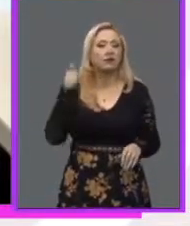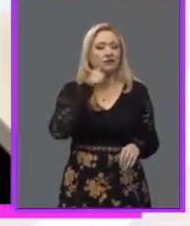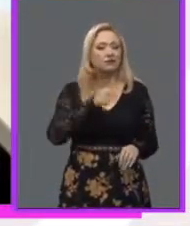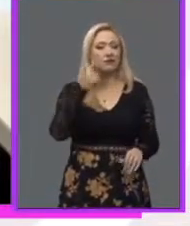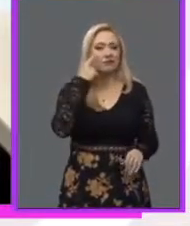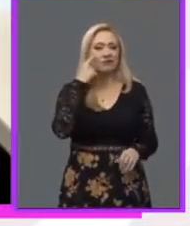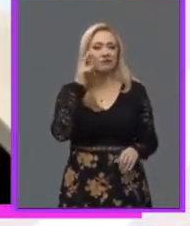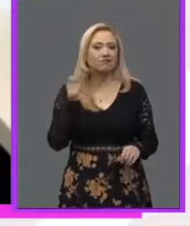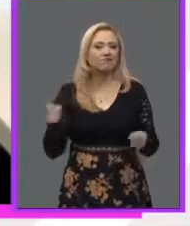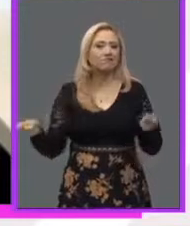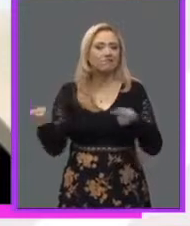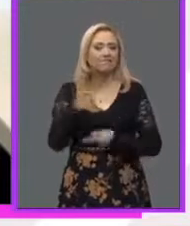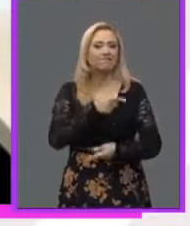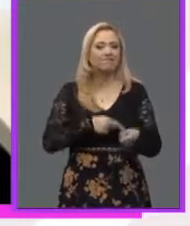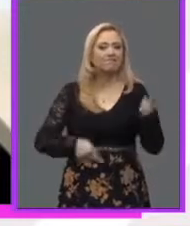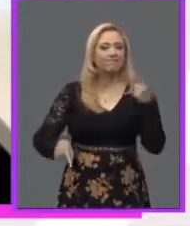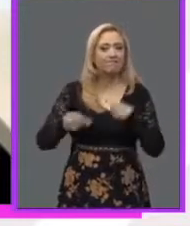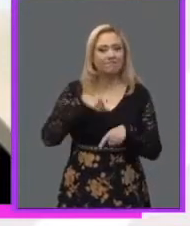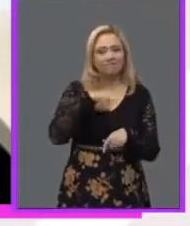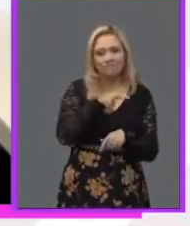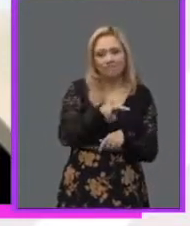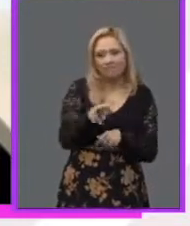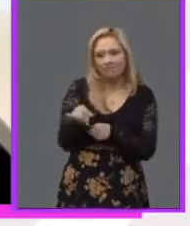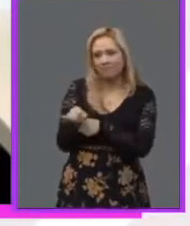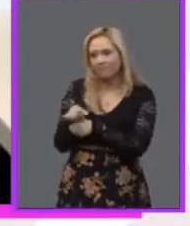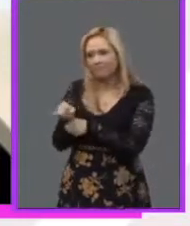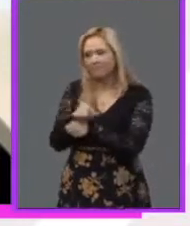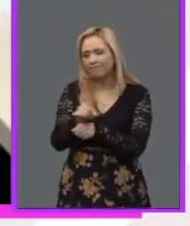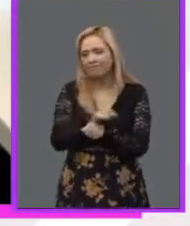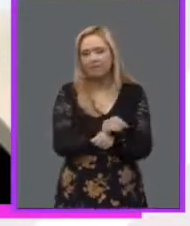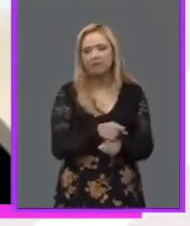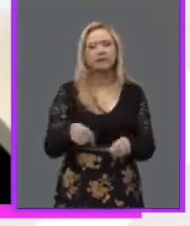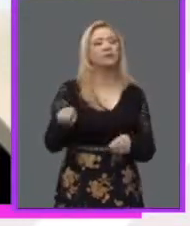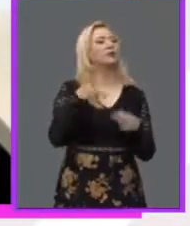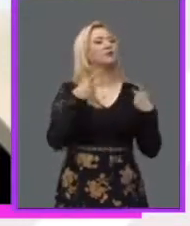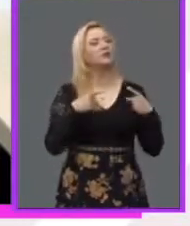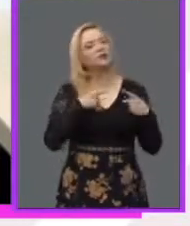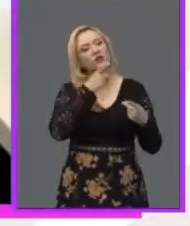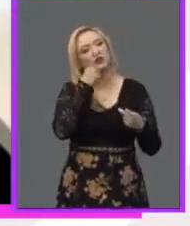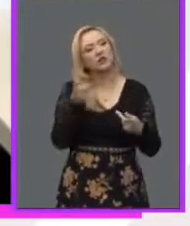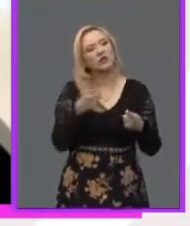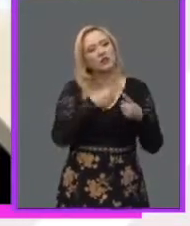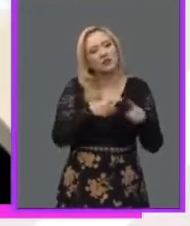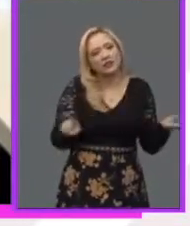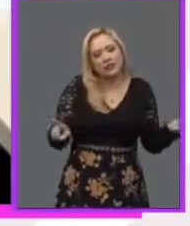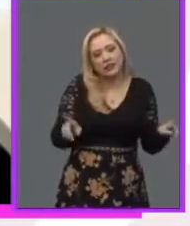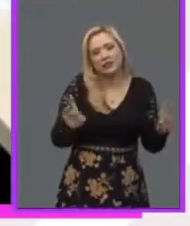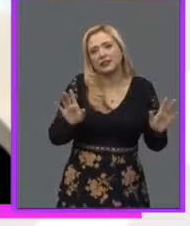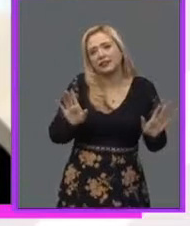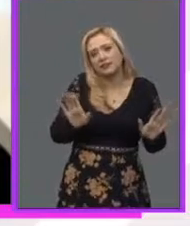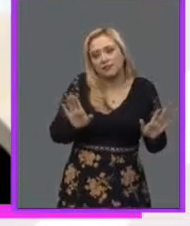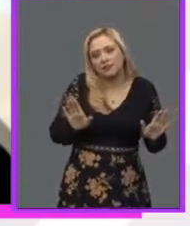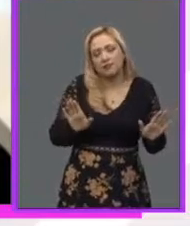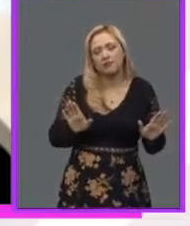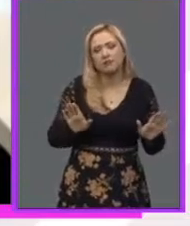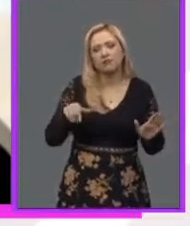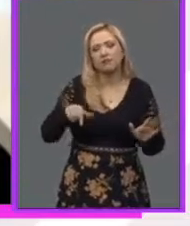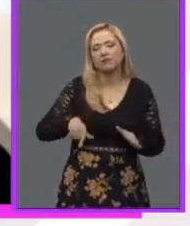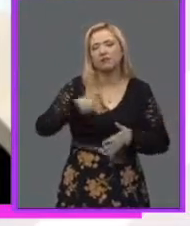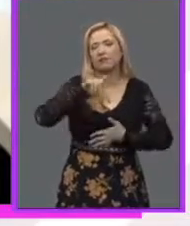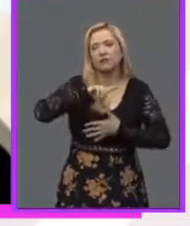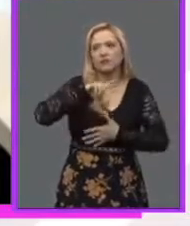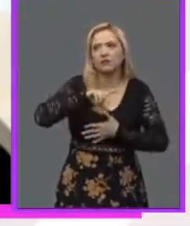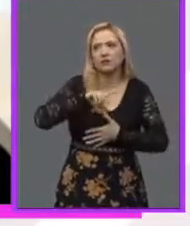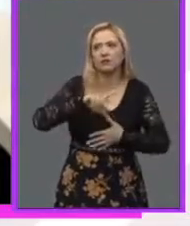es discusión dentro de los estudios urbanísticos. Hay gente que dice que hay distintos tipos de gentrificación, hay gente que dice que los procesos en América Latina